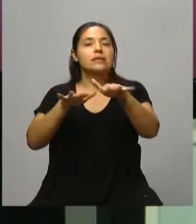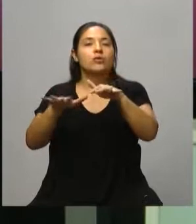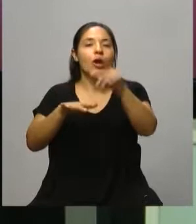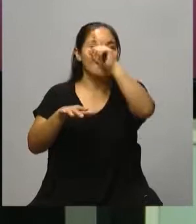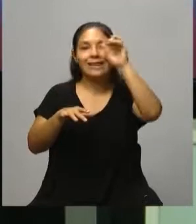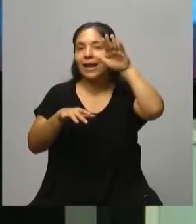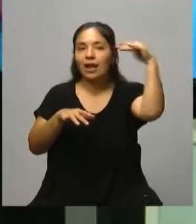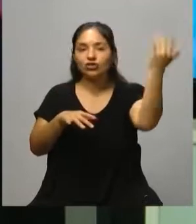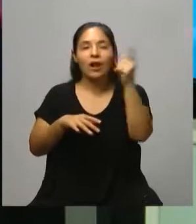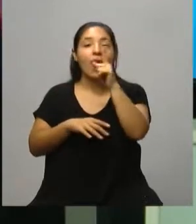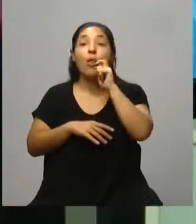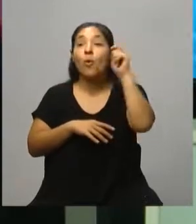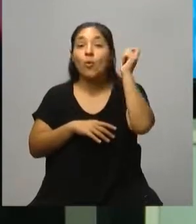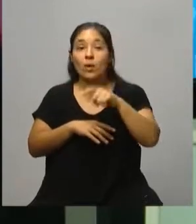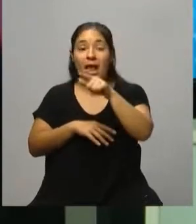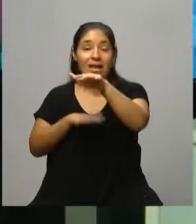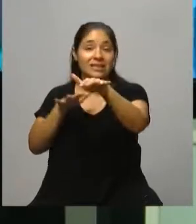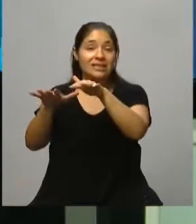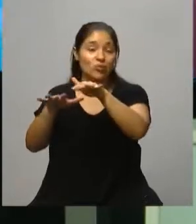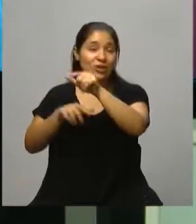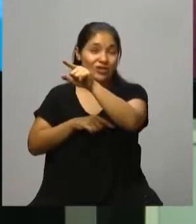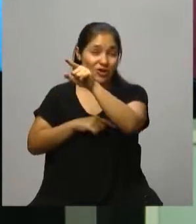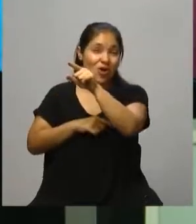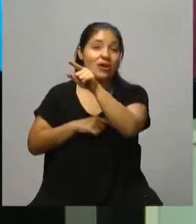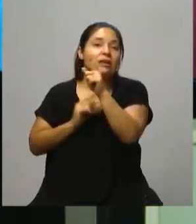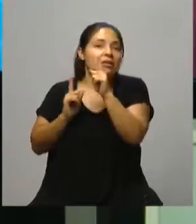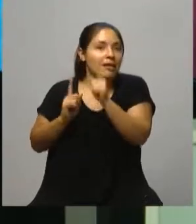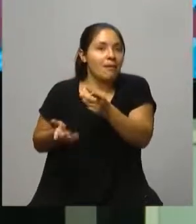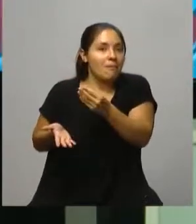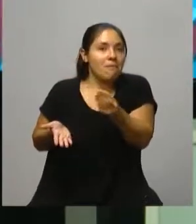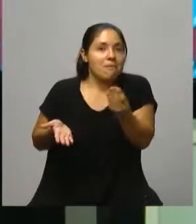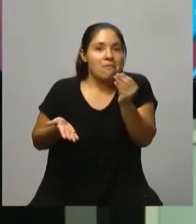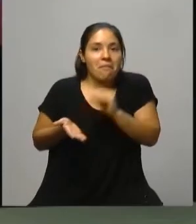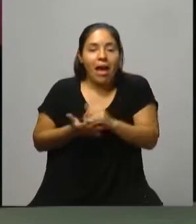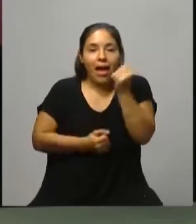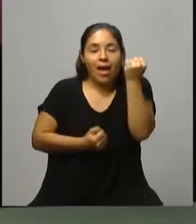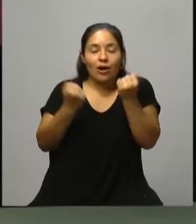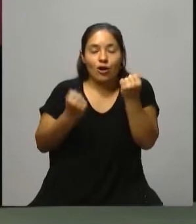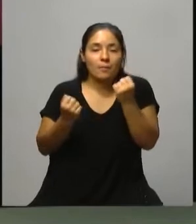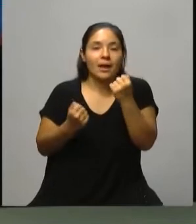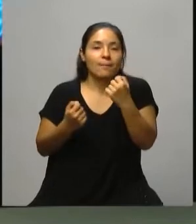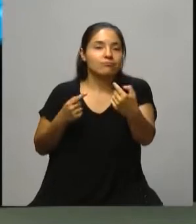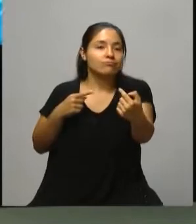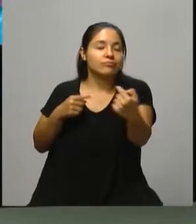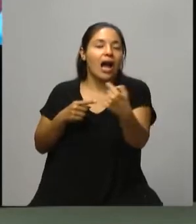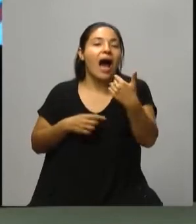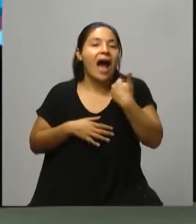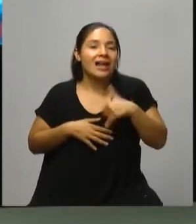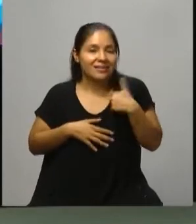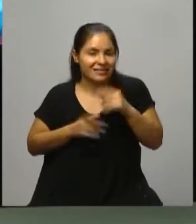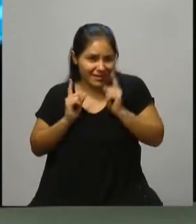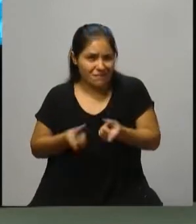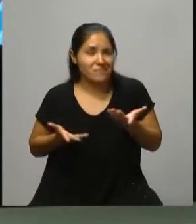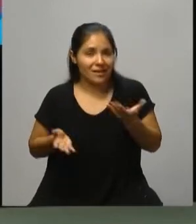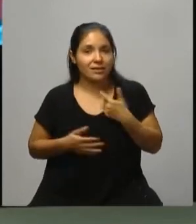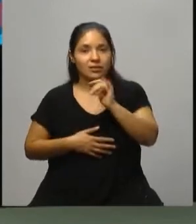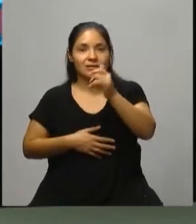vendimia. Eso también fue, ella como ex reina de la vendimia, fue un rol muy importante que